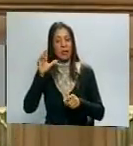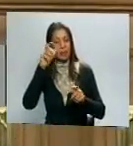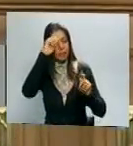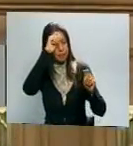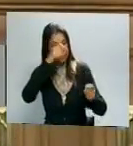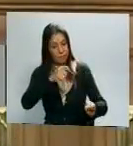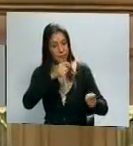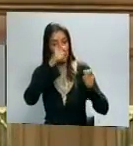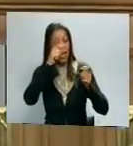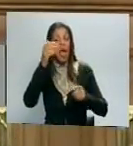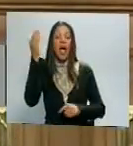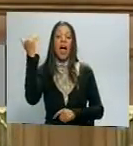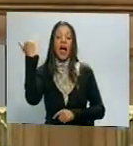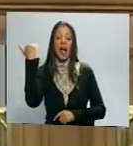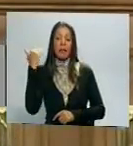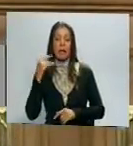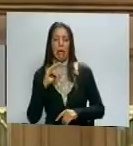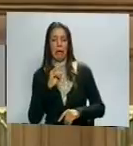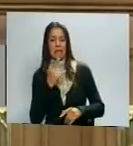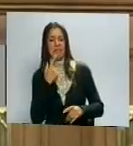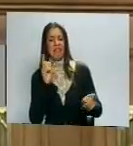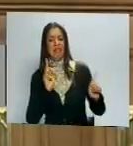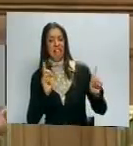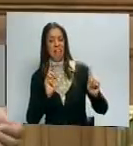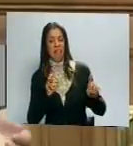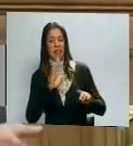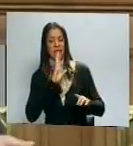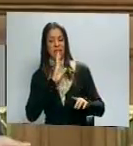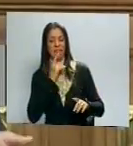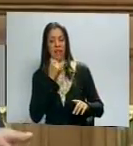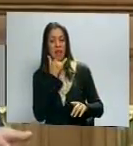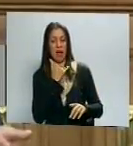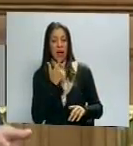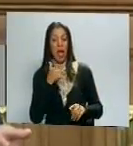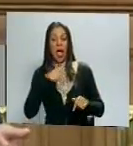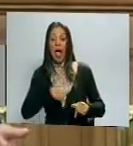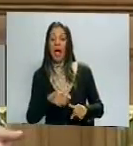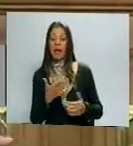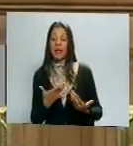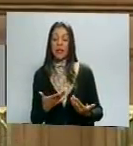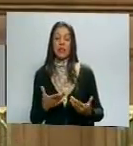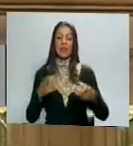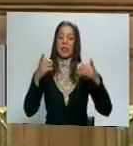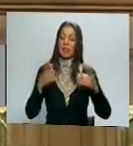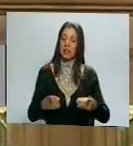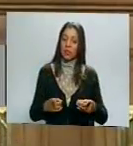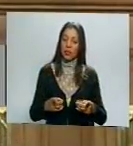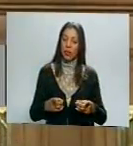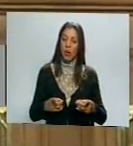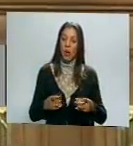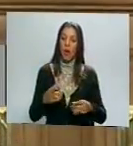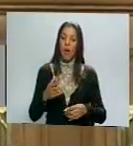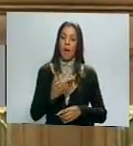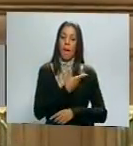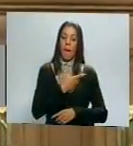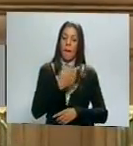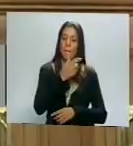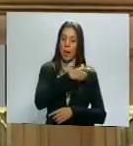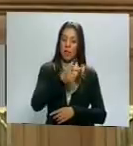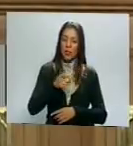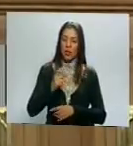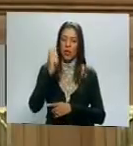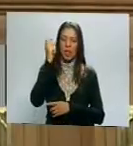internacionalmente después que no querían saber nada de ella. Aquí se tomó una decisión de declarar personas no gratas a unos diplomáticos,